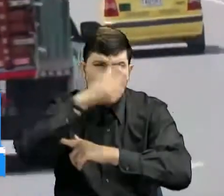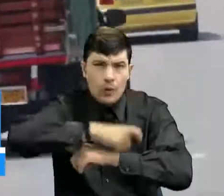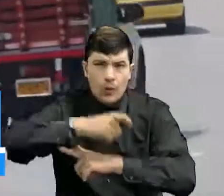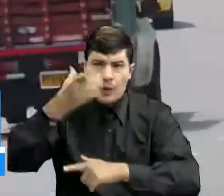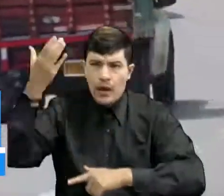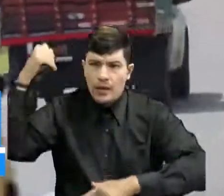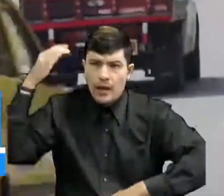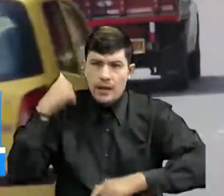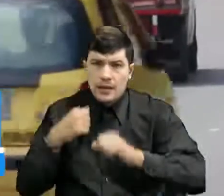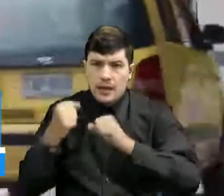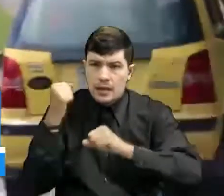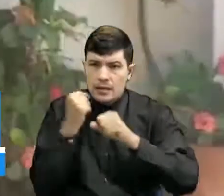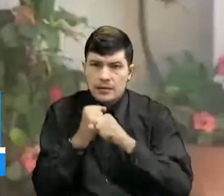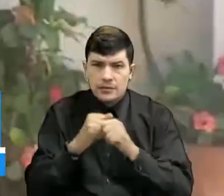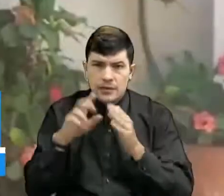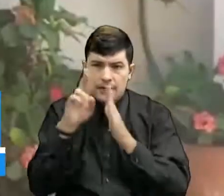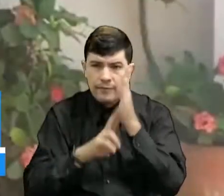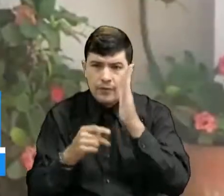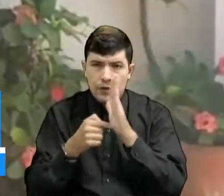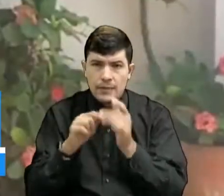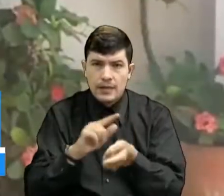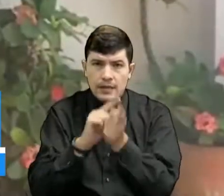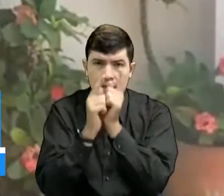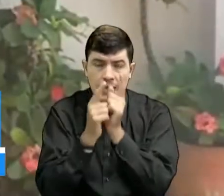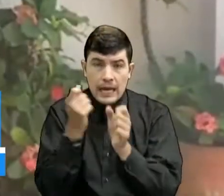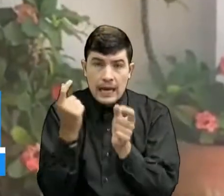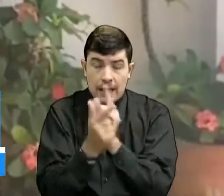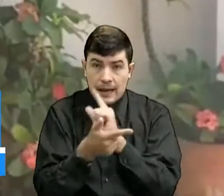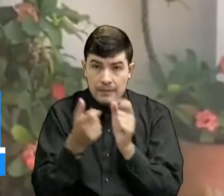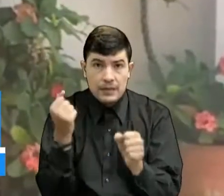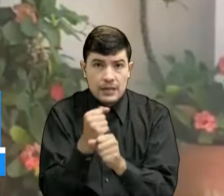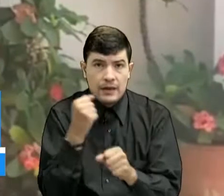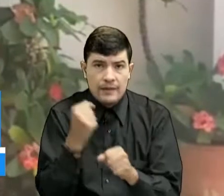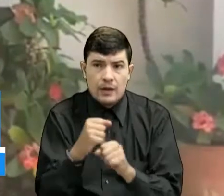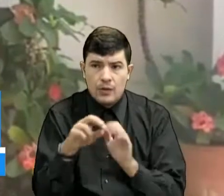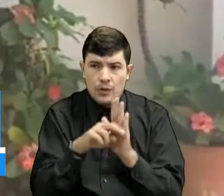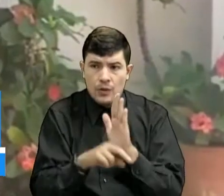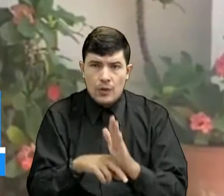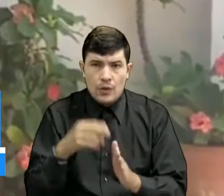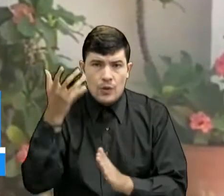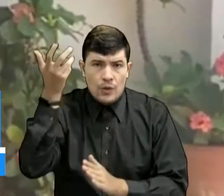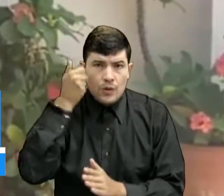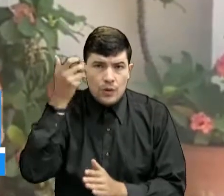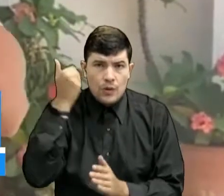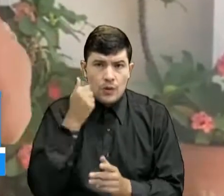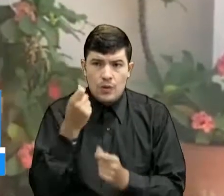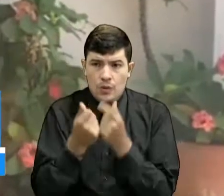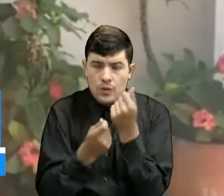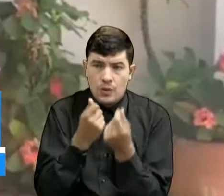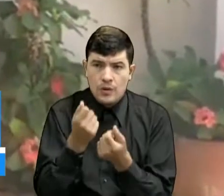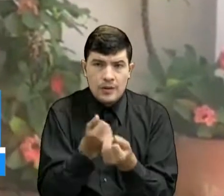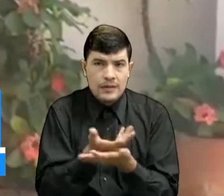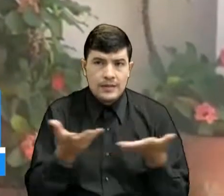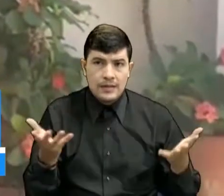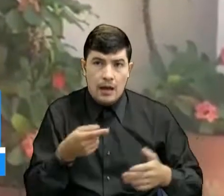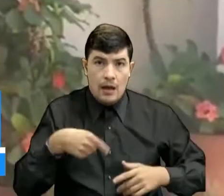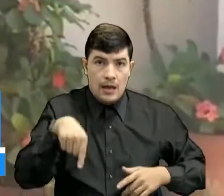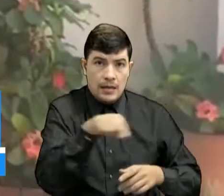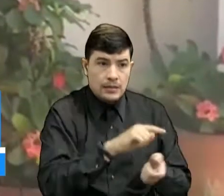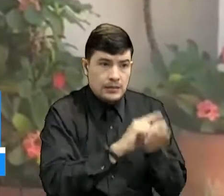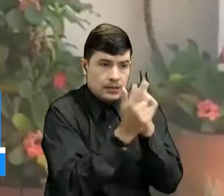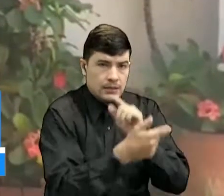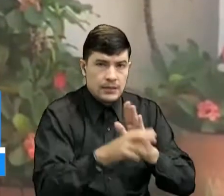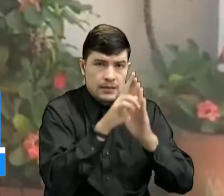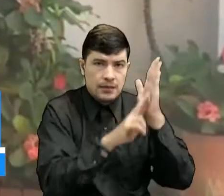sometidos a nefastas reformas laborales tributarias tensionales y de salud todas estas reformas atentan